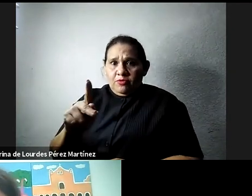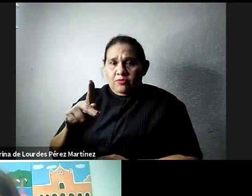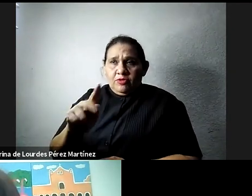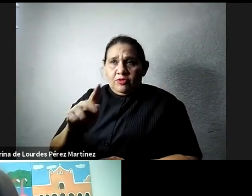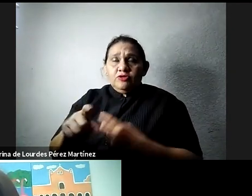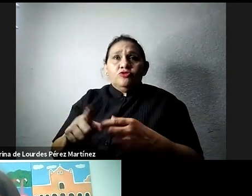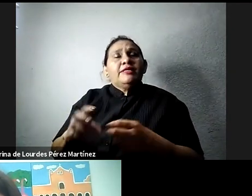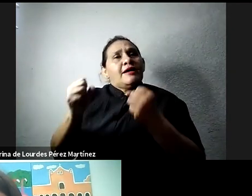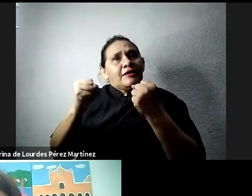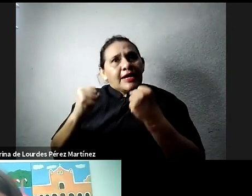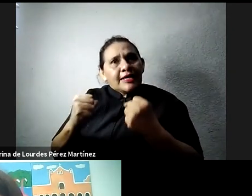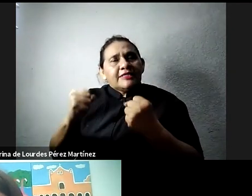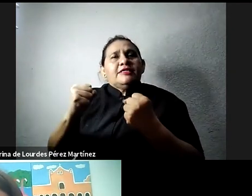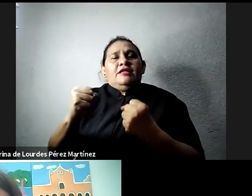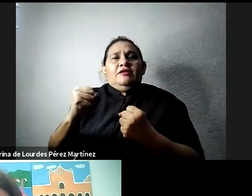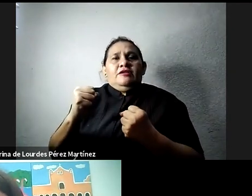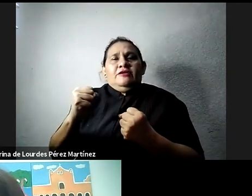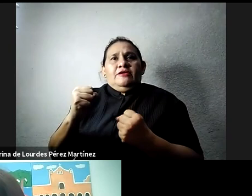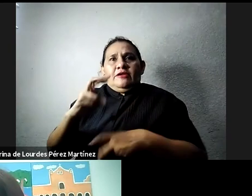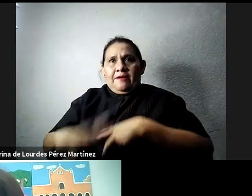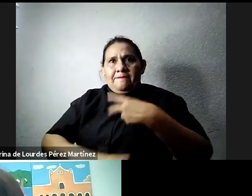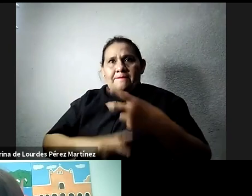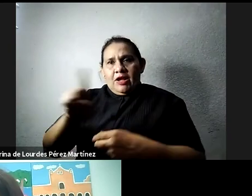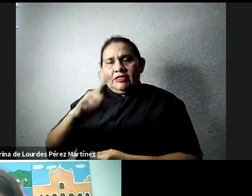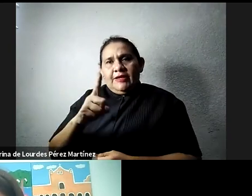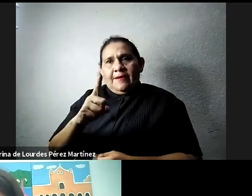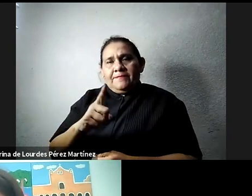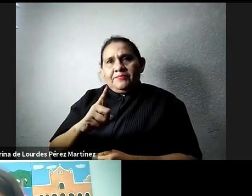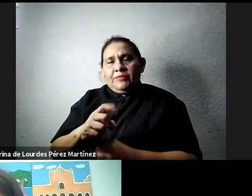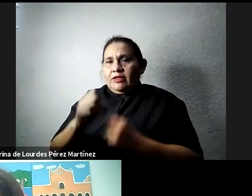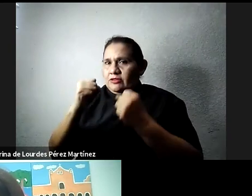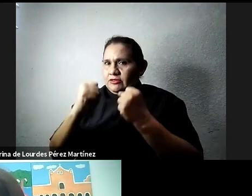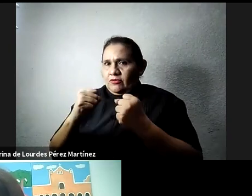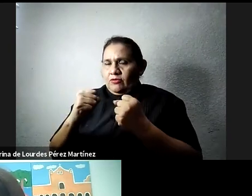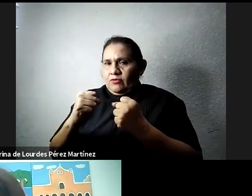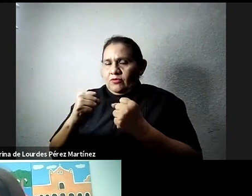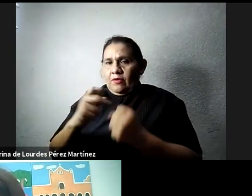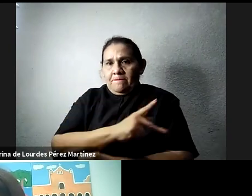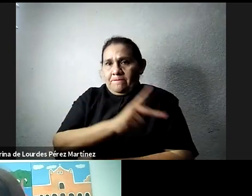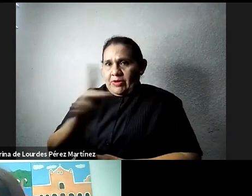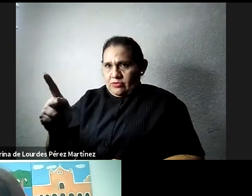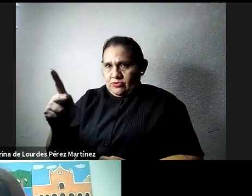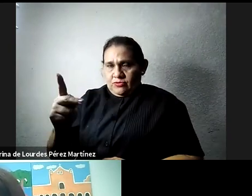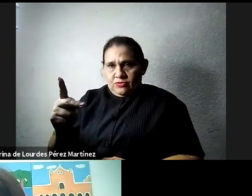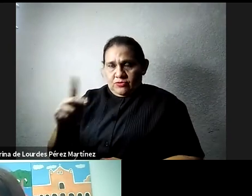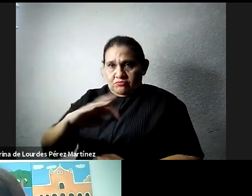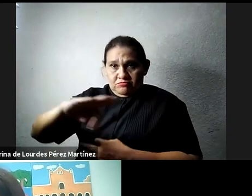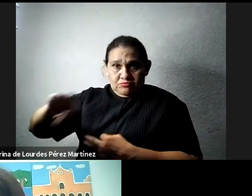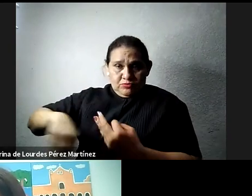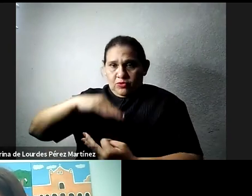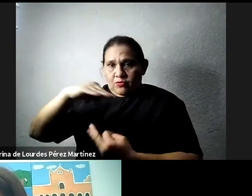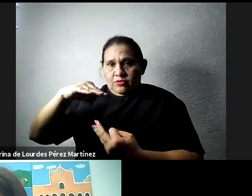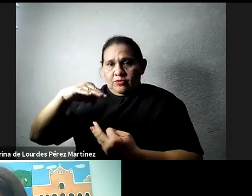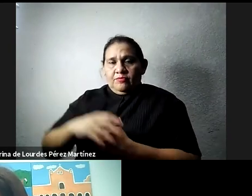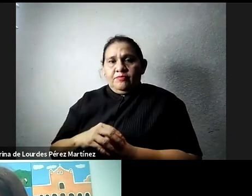a garantizar de que va a ser seguro para el público en general. Por ejemplo, algo que para